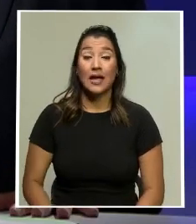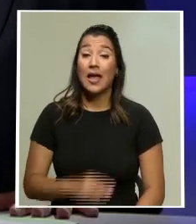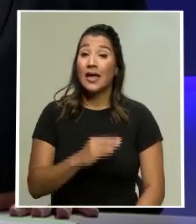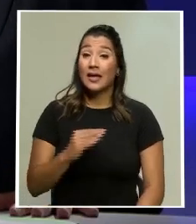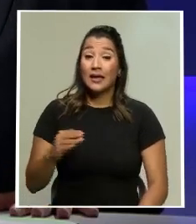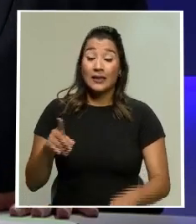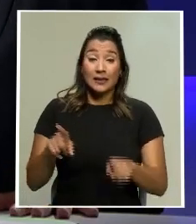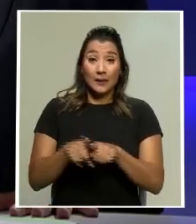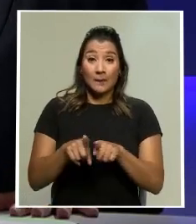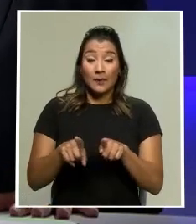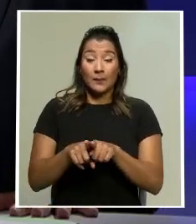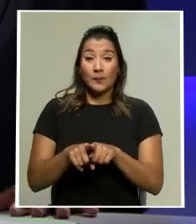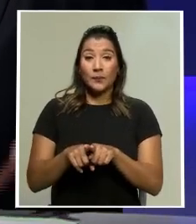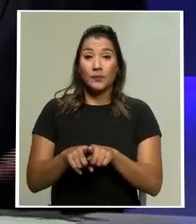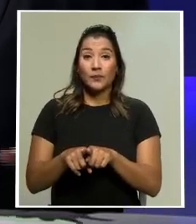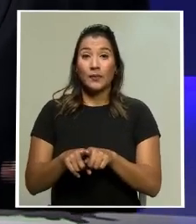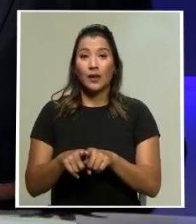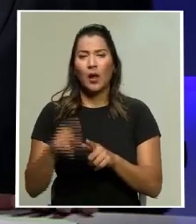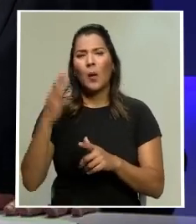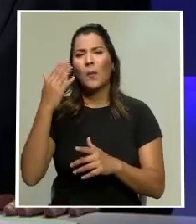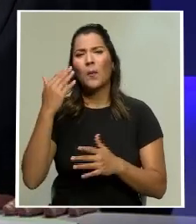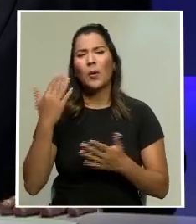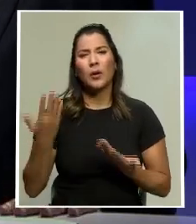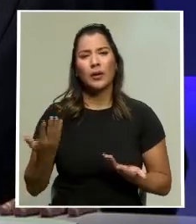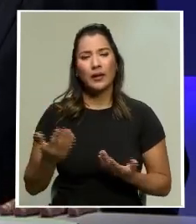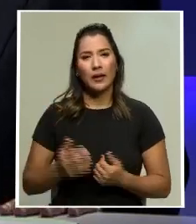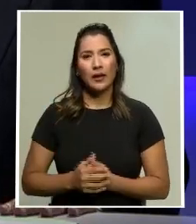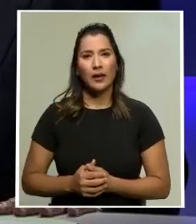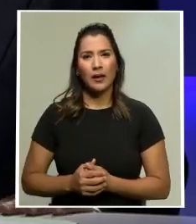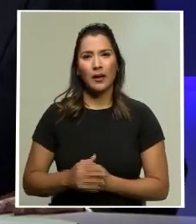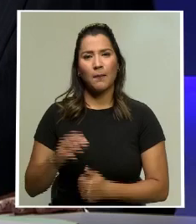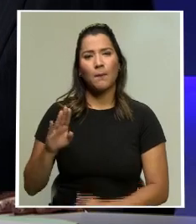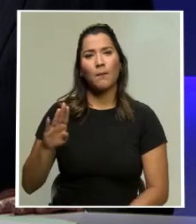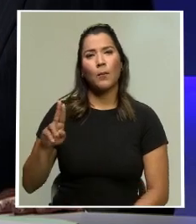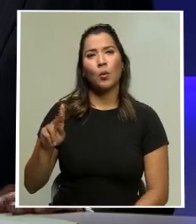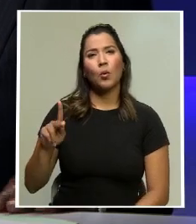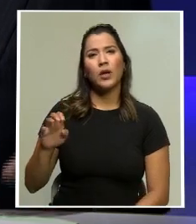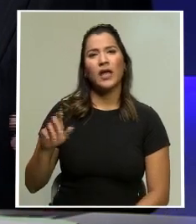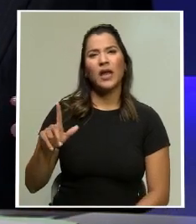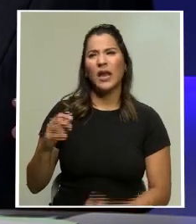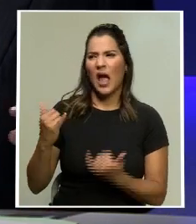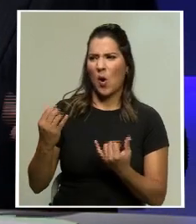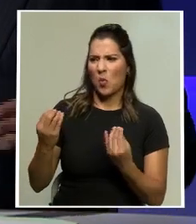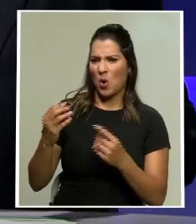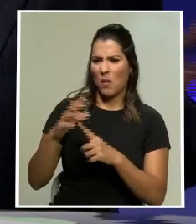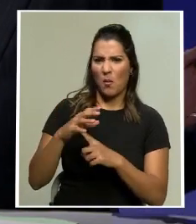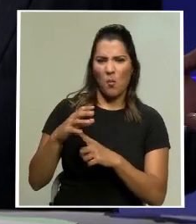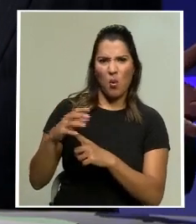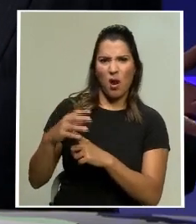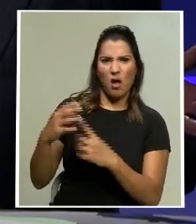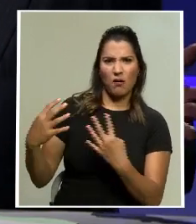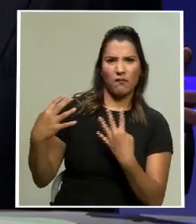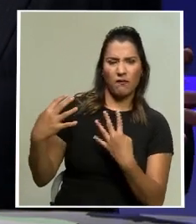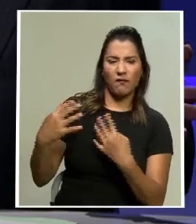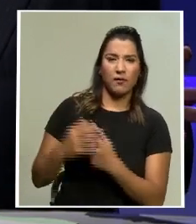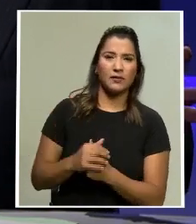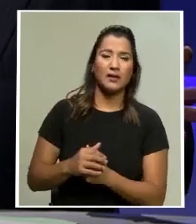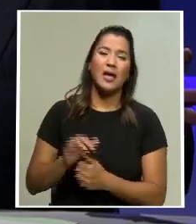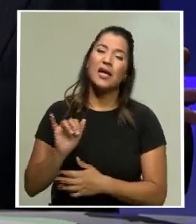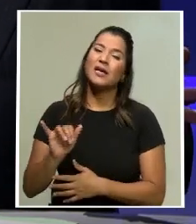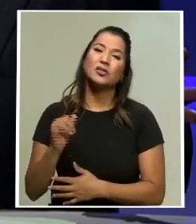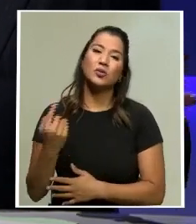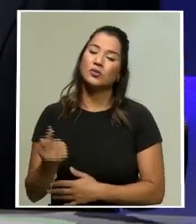parte, ¿por qué la popularidad de Bukele? Eso siempre será motivo